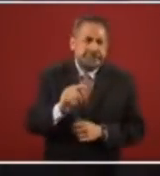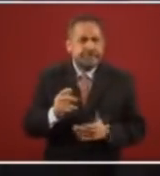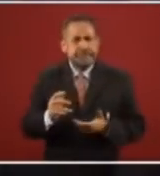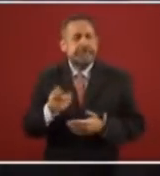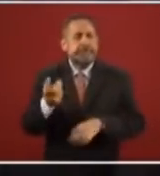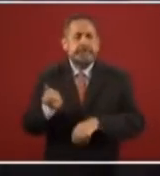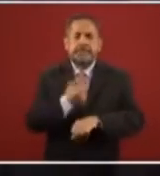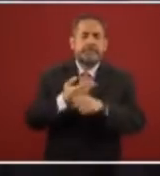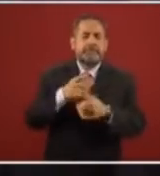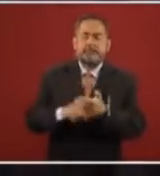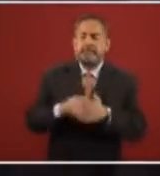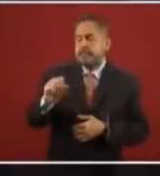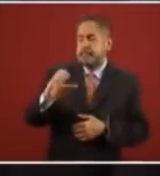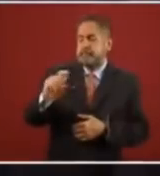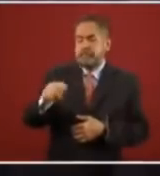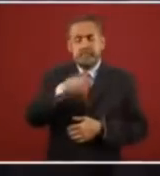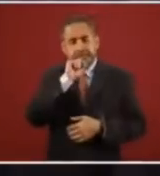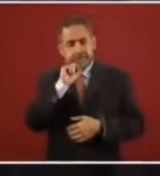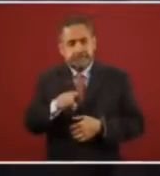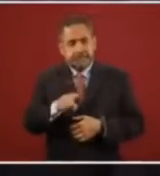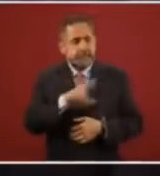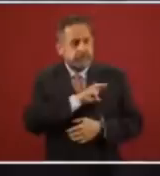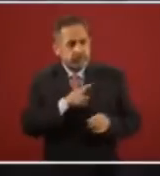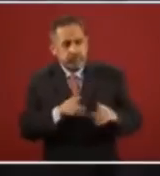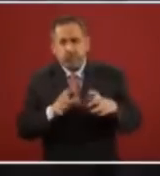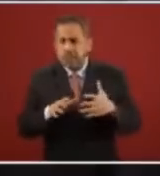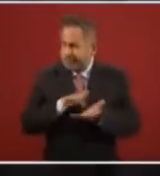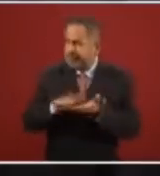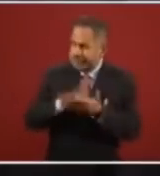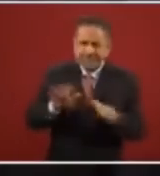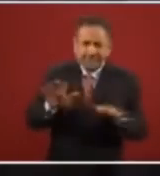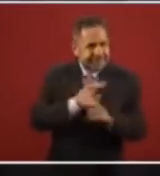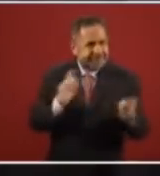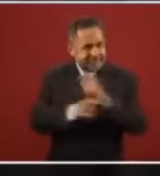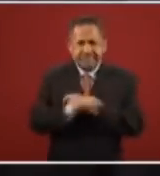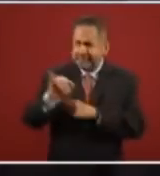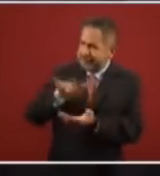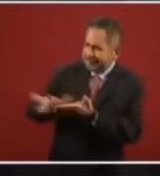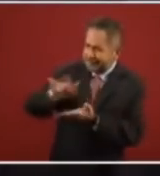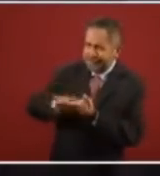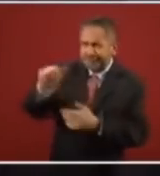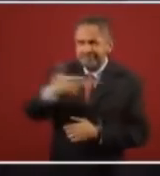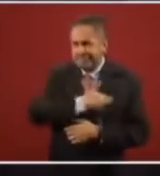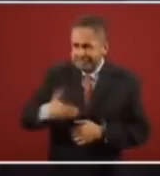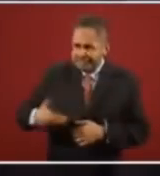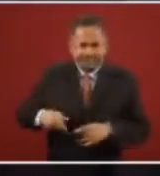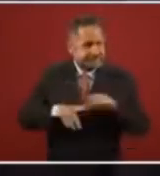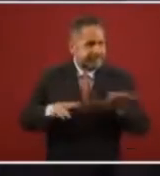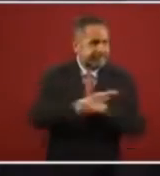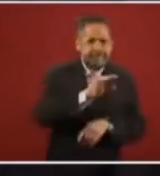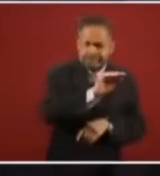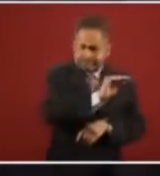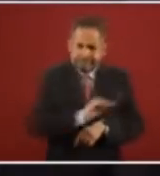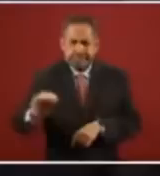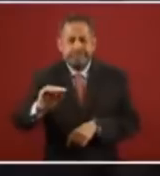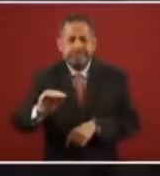de la Secretaría de Comunicaciones y particulares, que están a favor de la medida que usted había tomado para pasar a la Secretaría